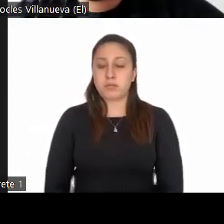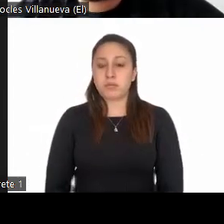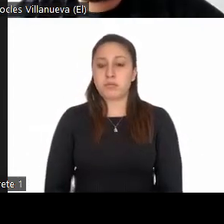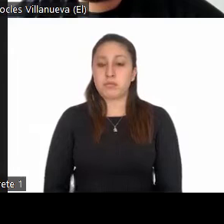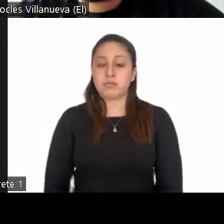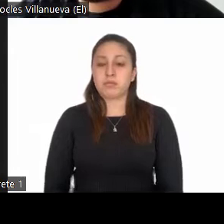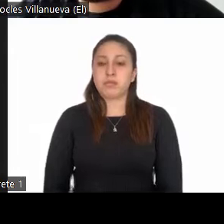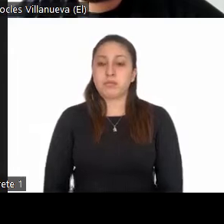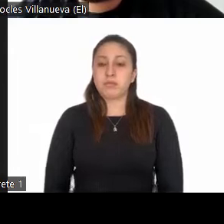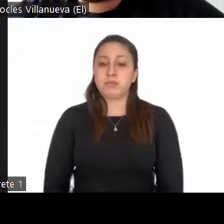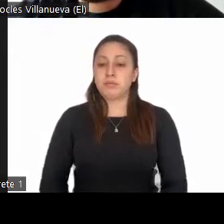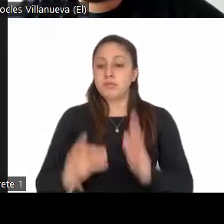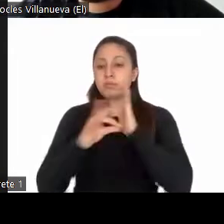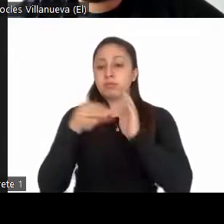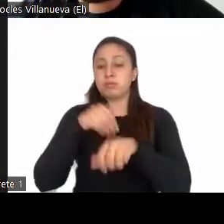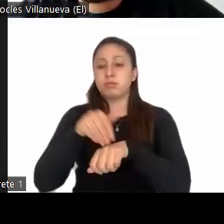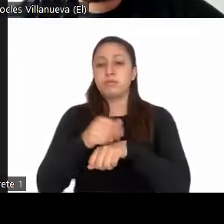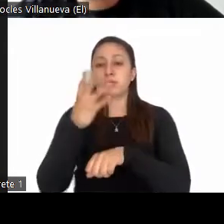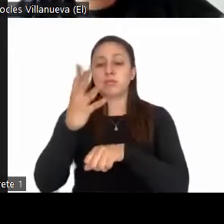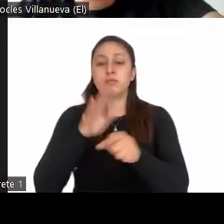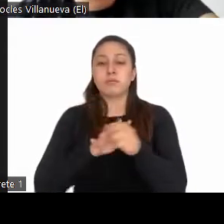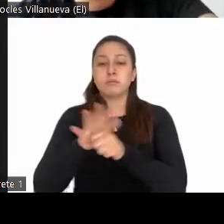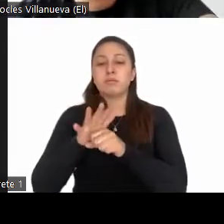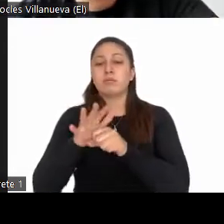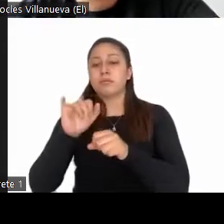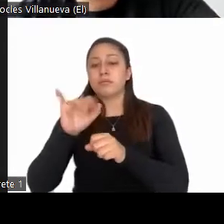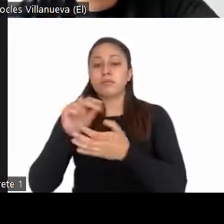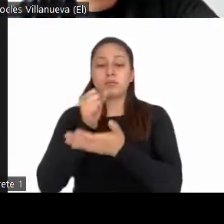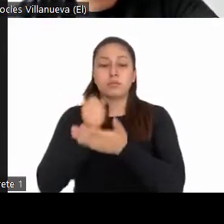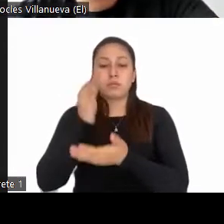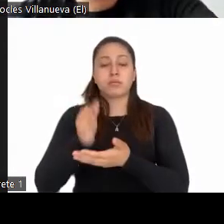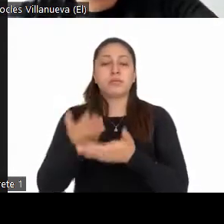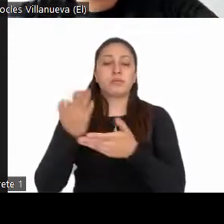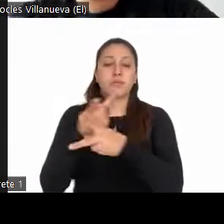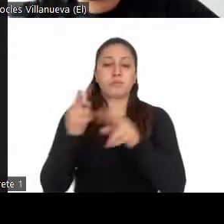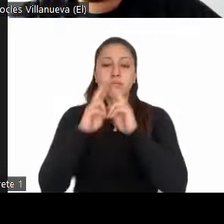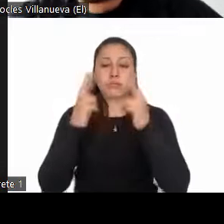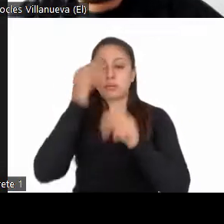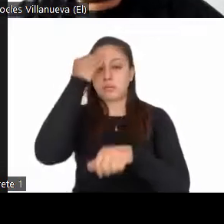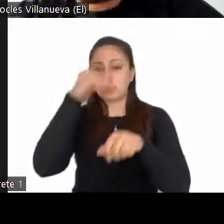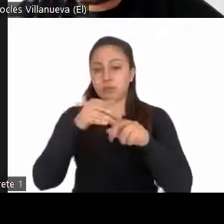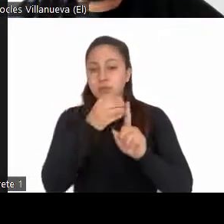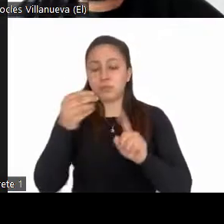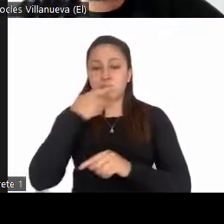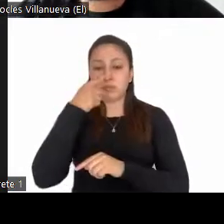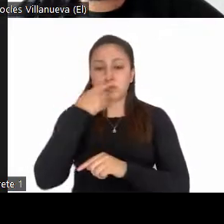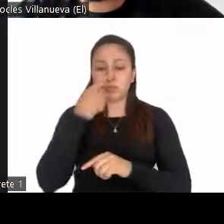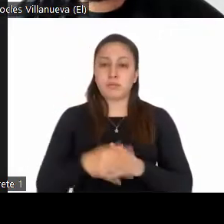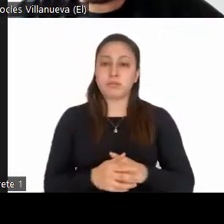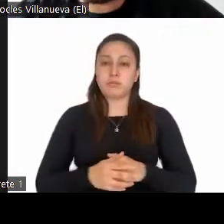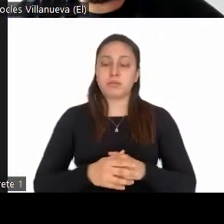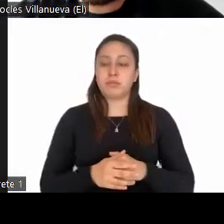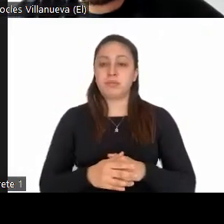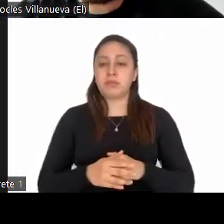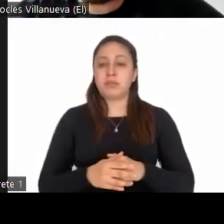El numeral 4 corresponde a la consideración de la versión estenográfica de la sesión anterior. Sobre este asunto es